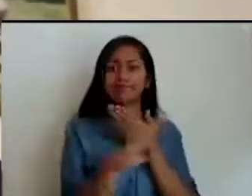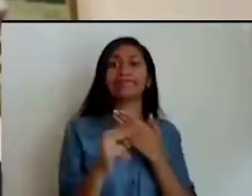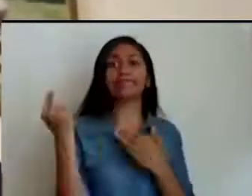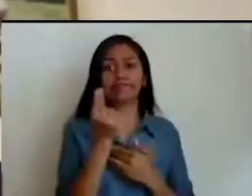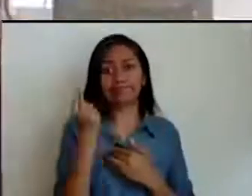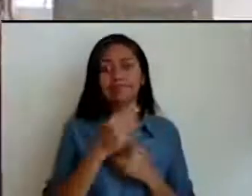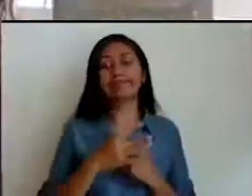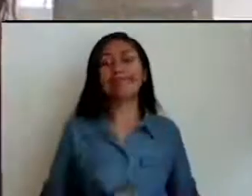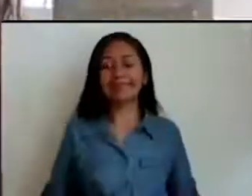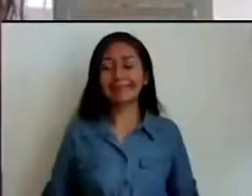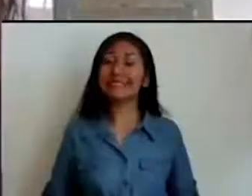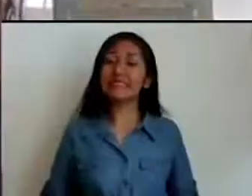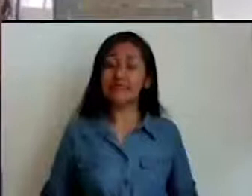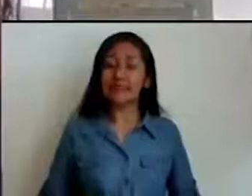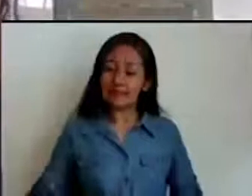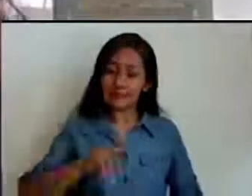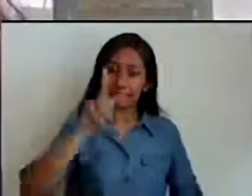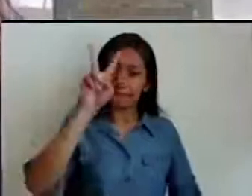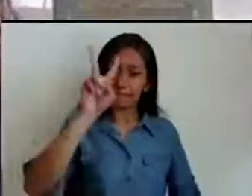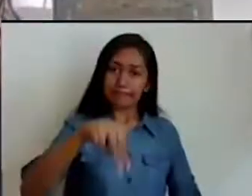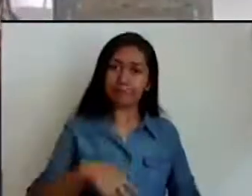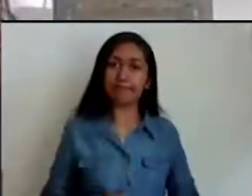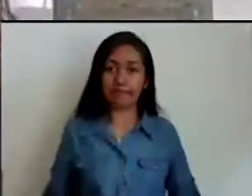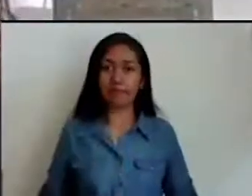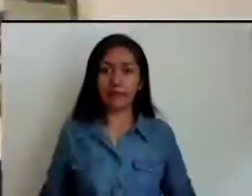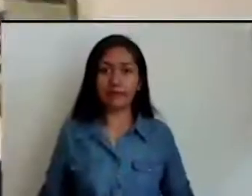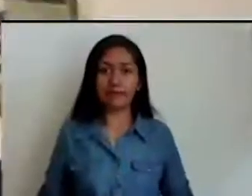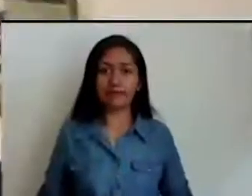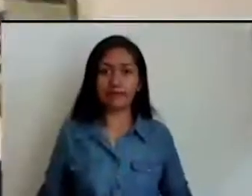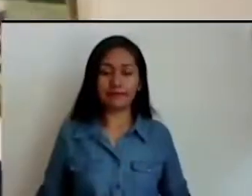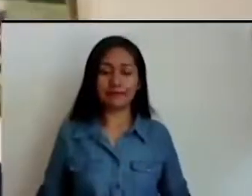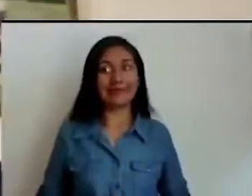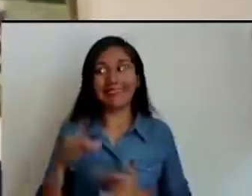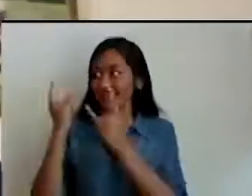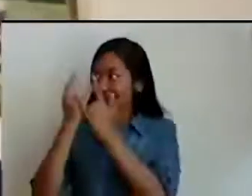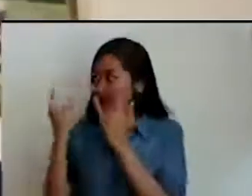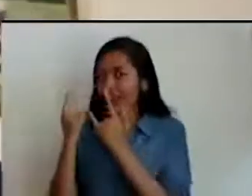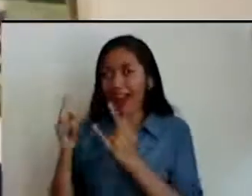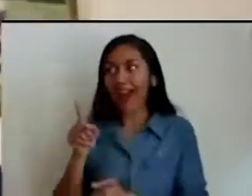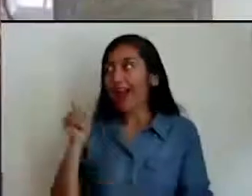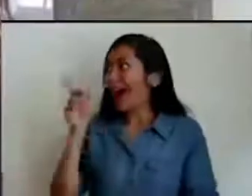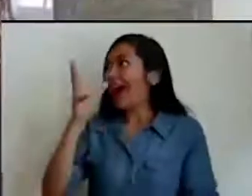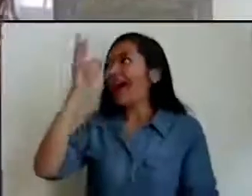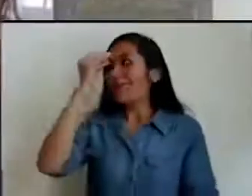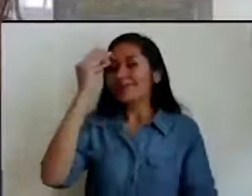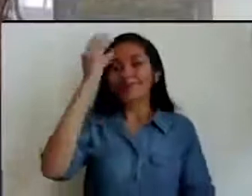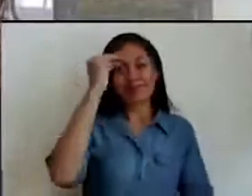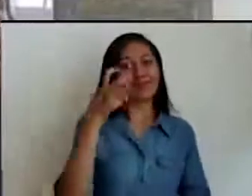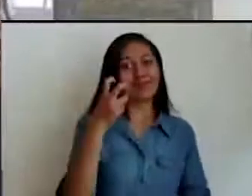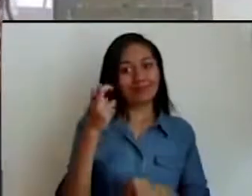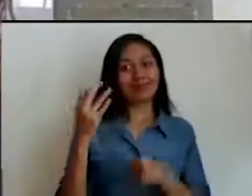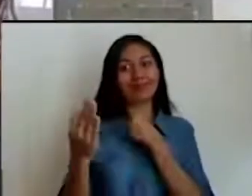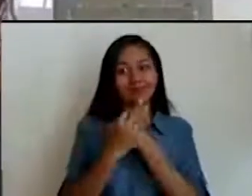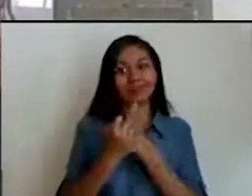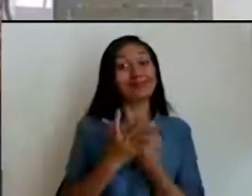Cierto, sí, muy cierto. Giorgio, tante grazie. La enseñanza de la historia, ¿no? La enseñanza de la historia, como lo hemos dicho